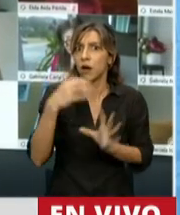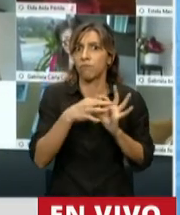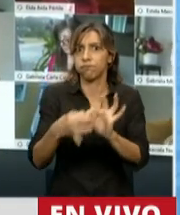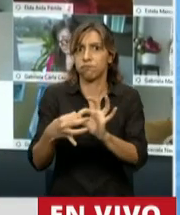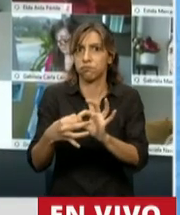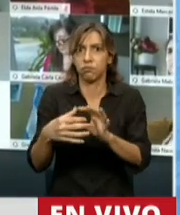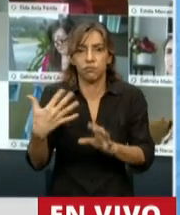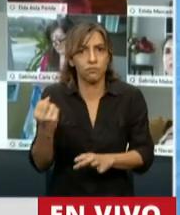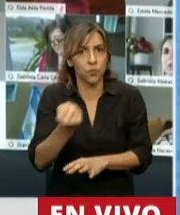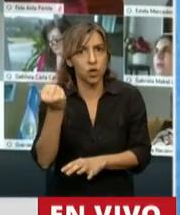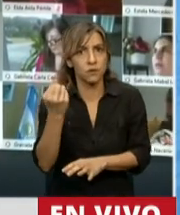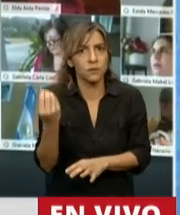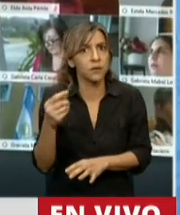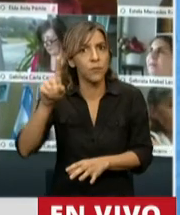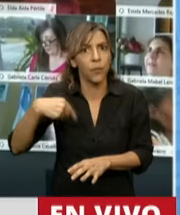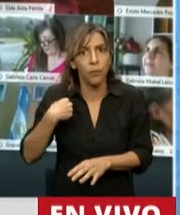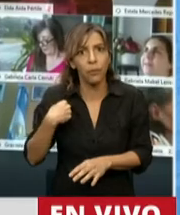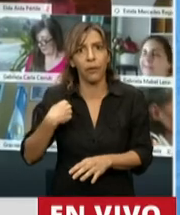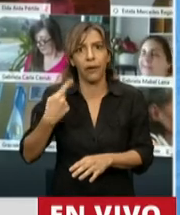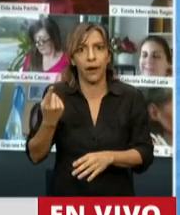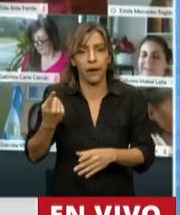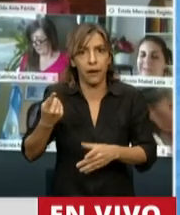que genera una cadena productiva de valor muy amplio.